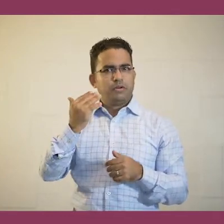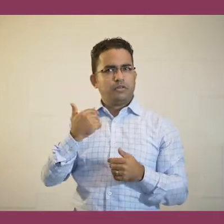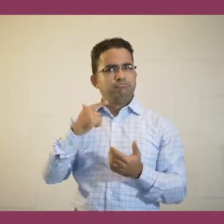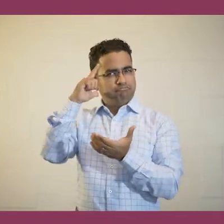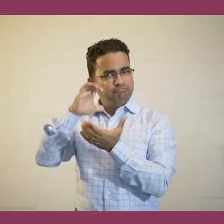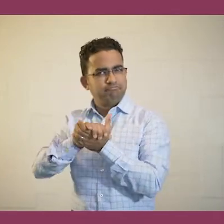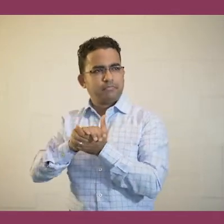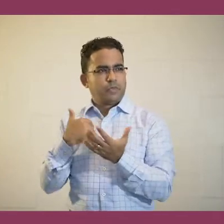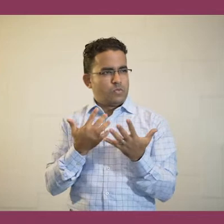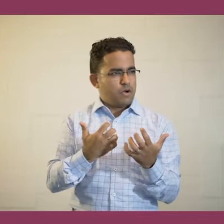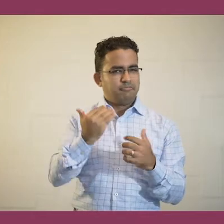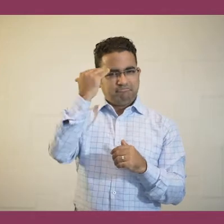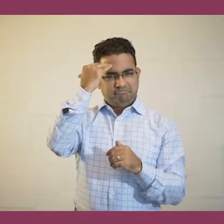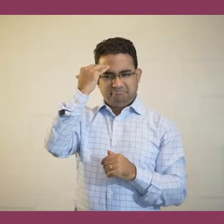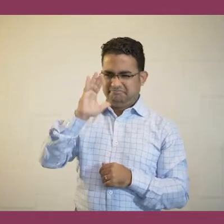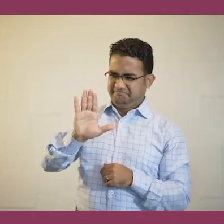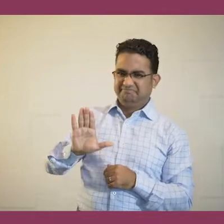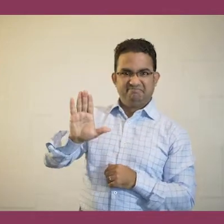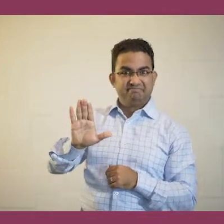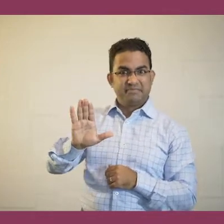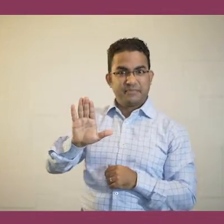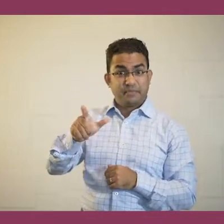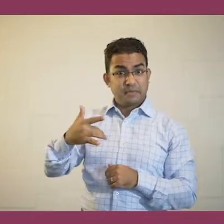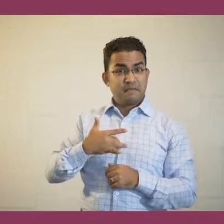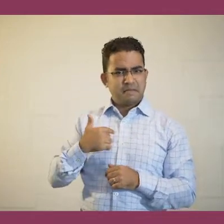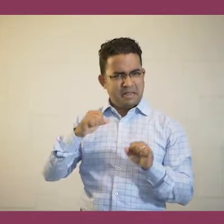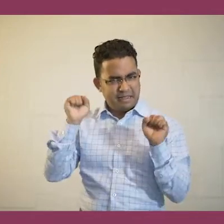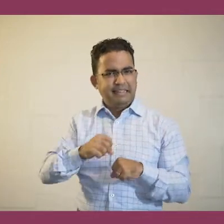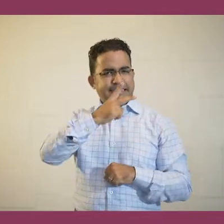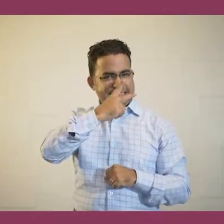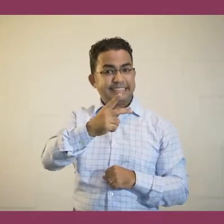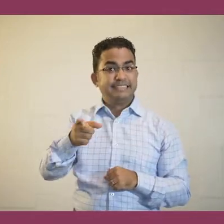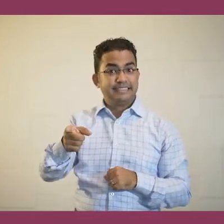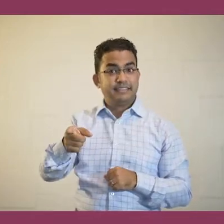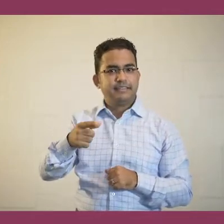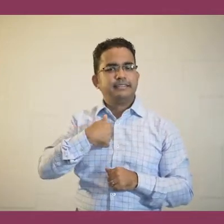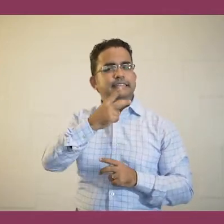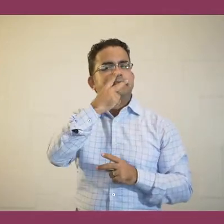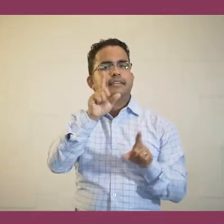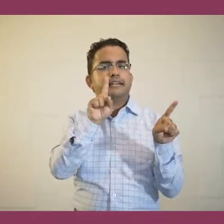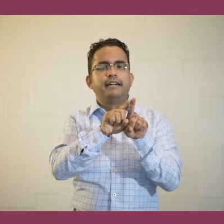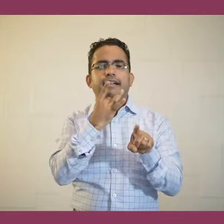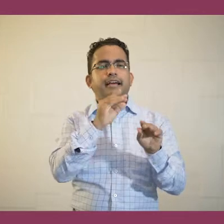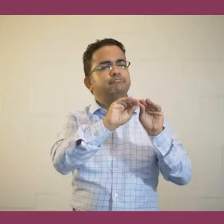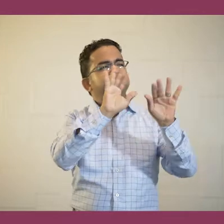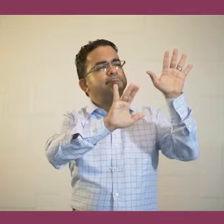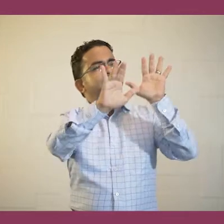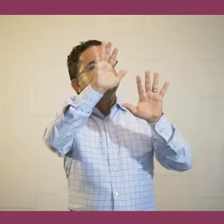quiere y en lo que cree. Ibelice afirma que puede ver. Yo veo la luz.